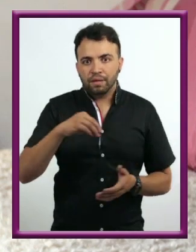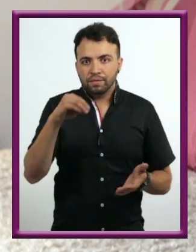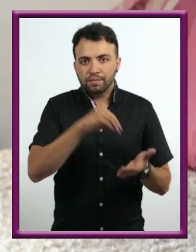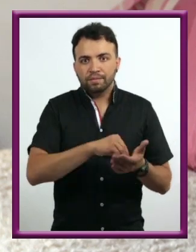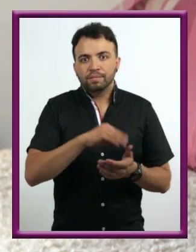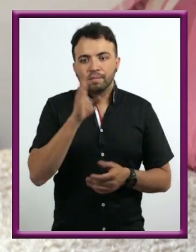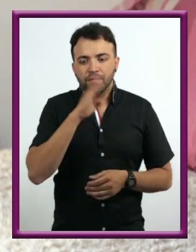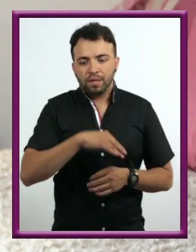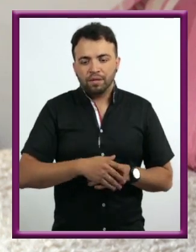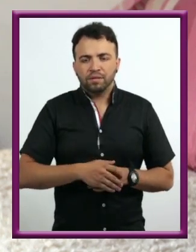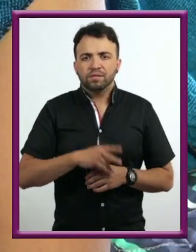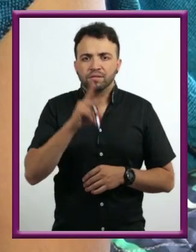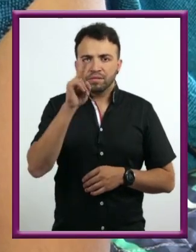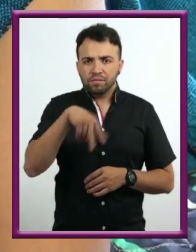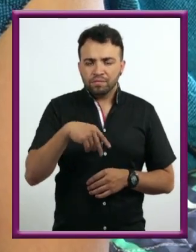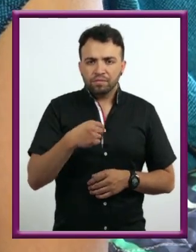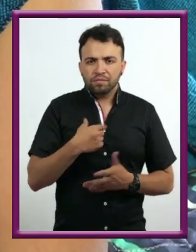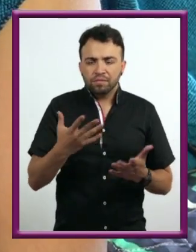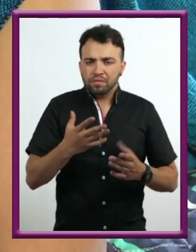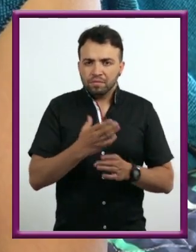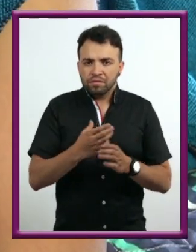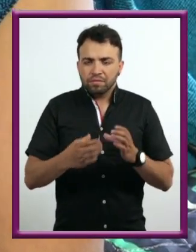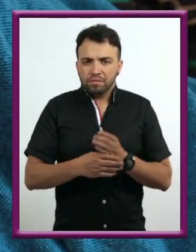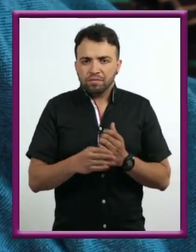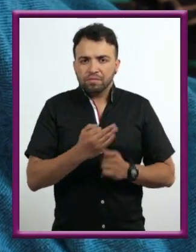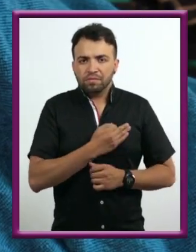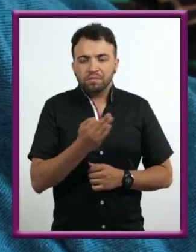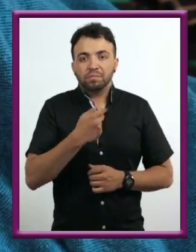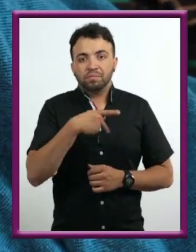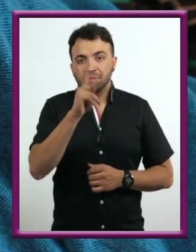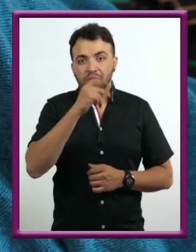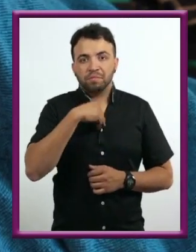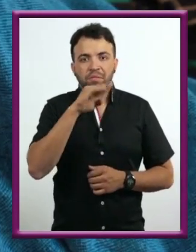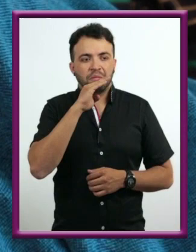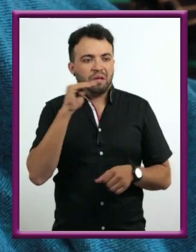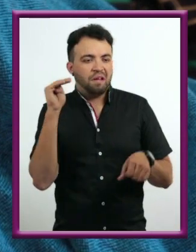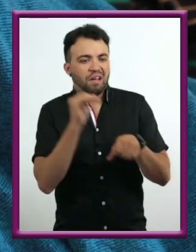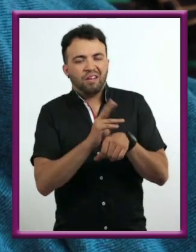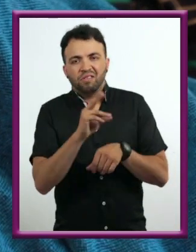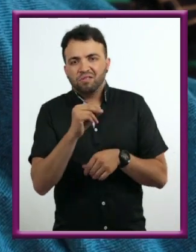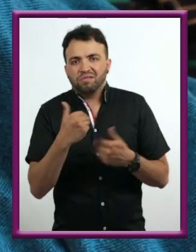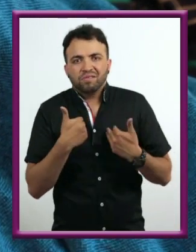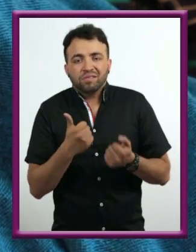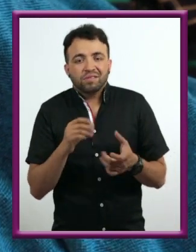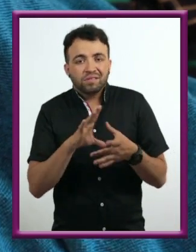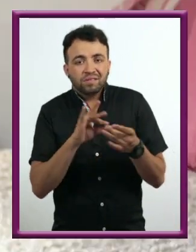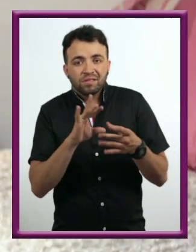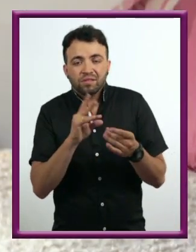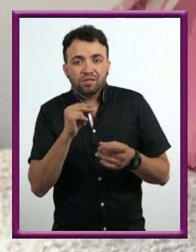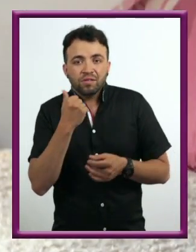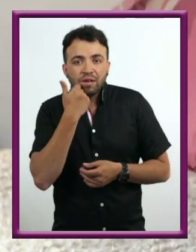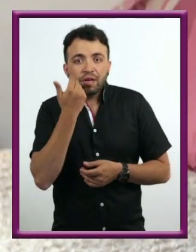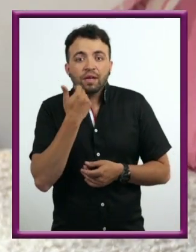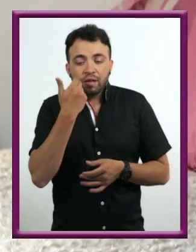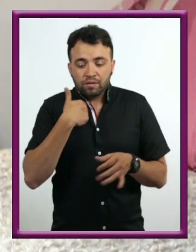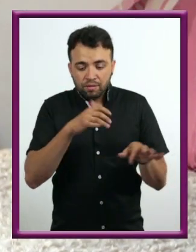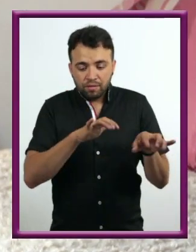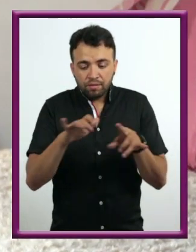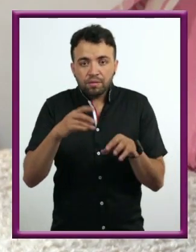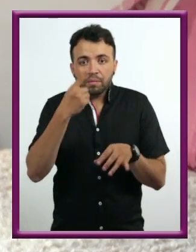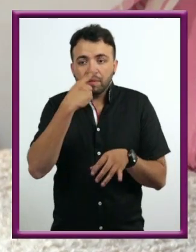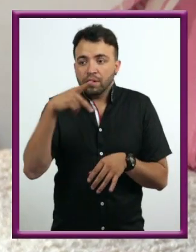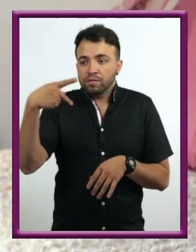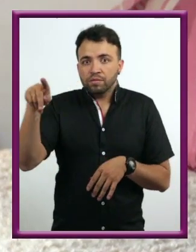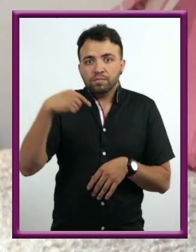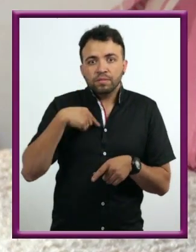mal? Te juro que fue por algo bueno, pero mi mamá no me dejó explicarle. Le estaba ayudando a mi hermana a bajar las letras de una canción para